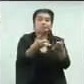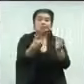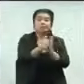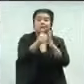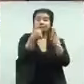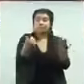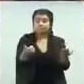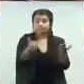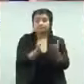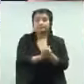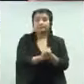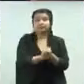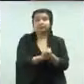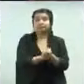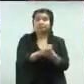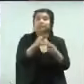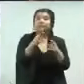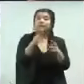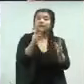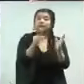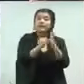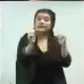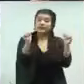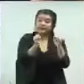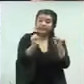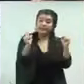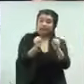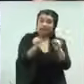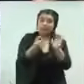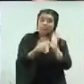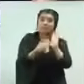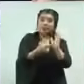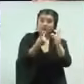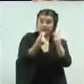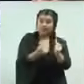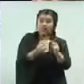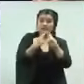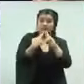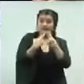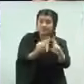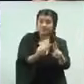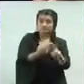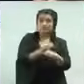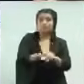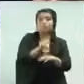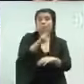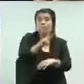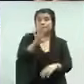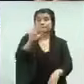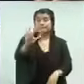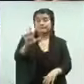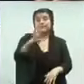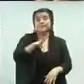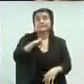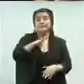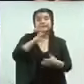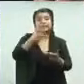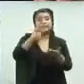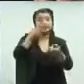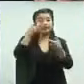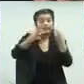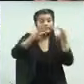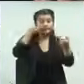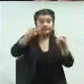Sí, de hecho, para la ruta de Quetzaltenango, respondiendo rápidamente la pregunta, el 25 se tiene una visita con su